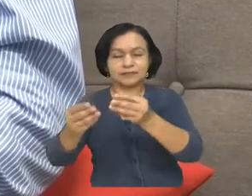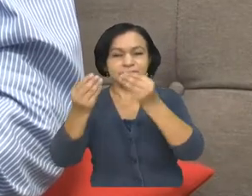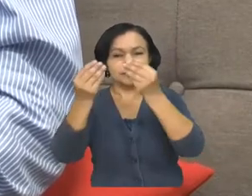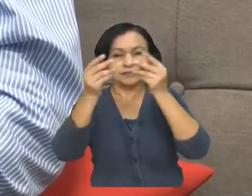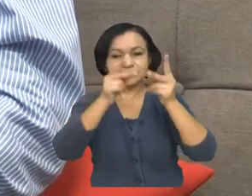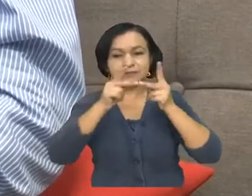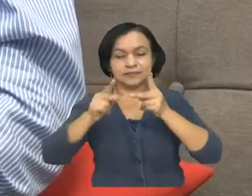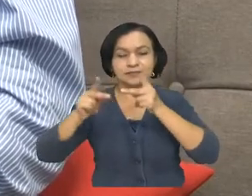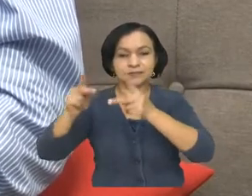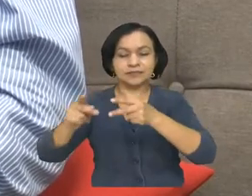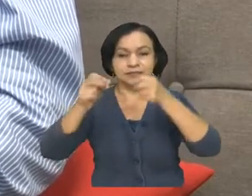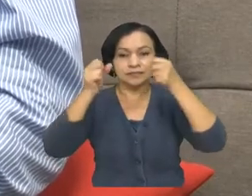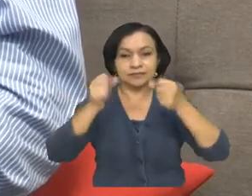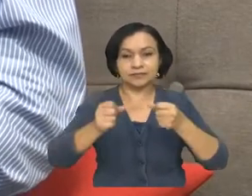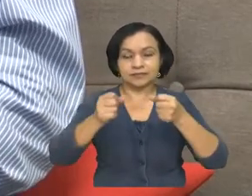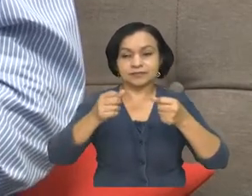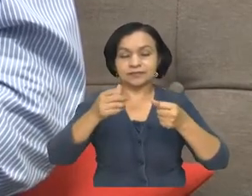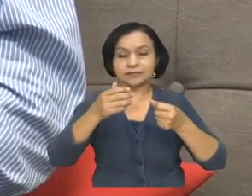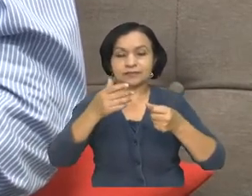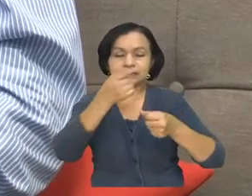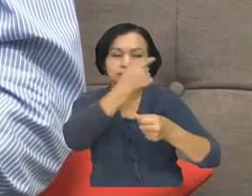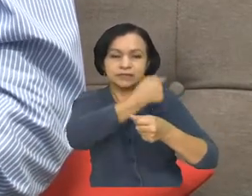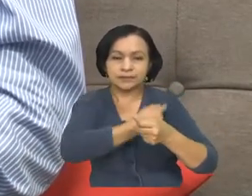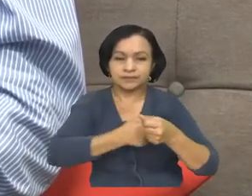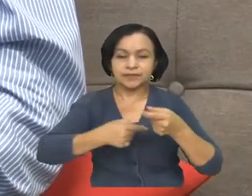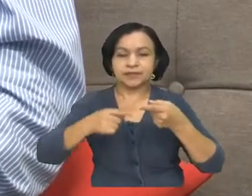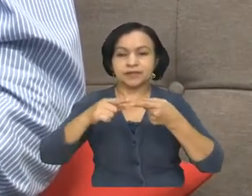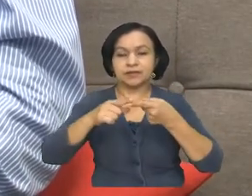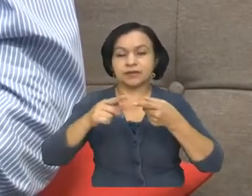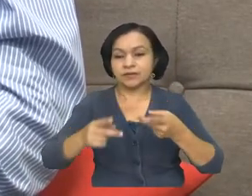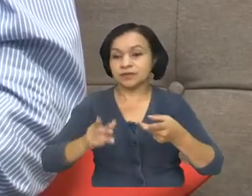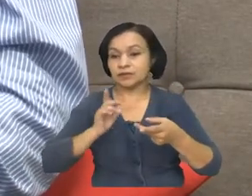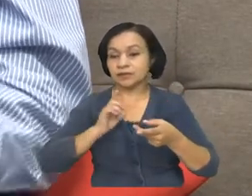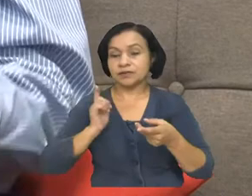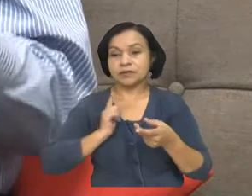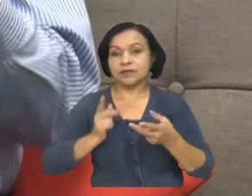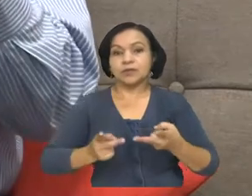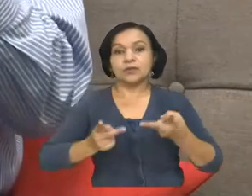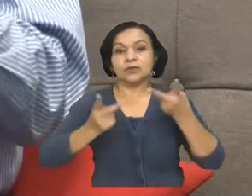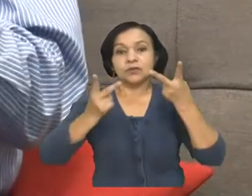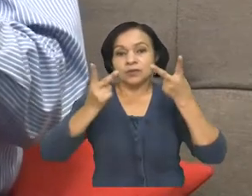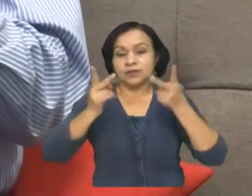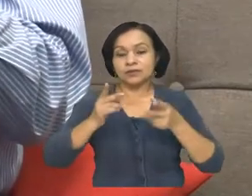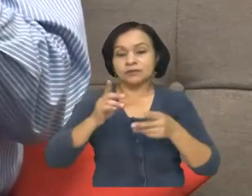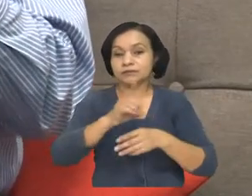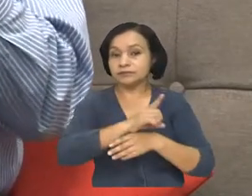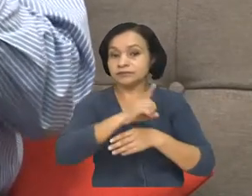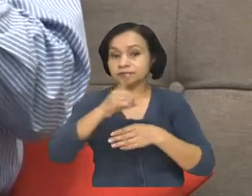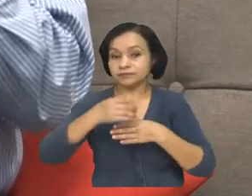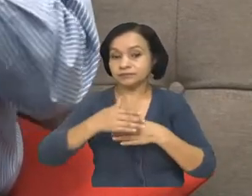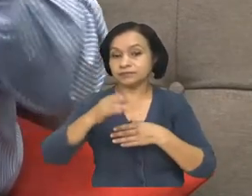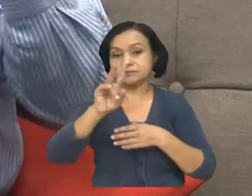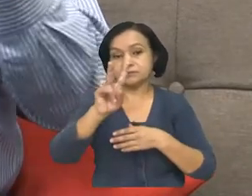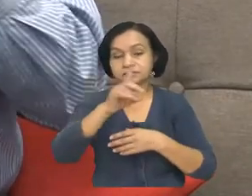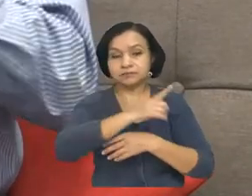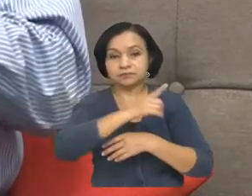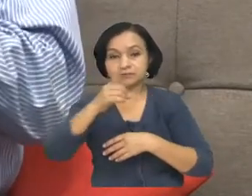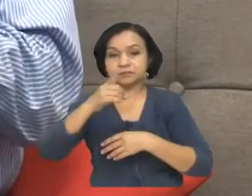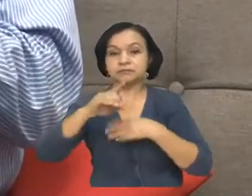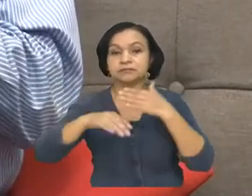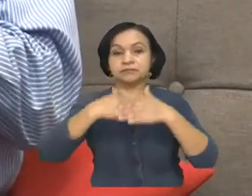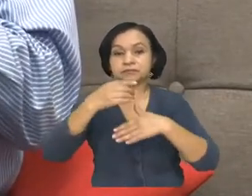de compañeros heridos, los otros que habíamos sobrevivido. Y justamente a los días o uno o dos días comenzó ya